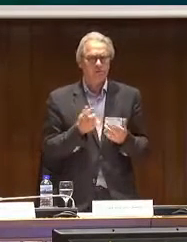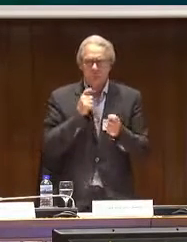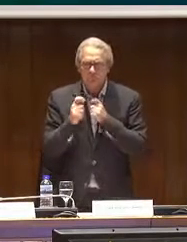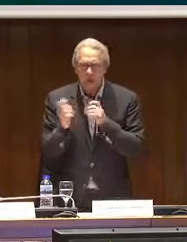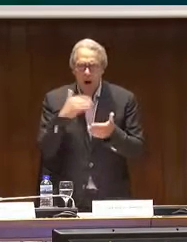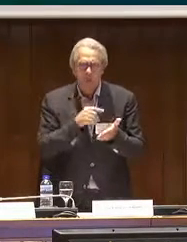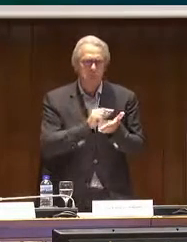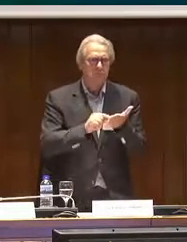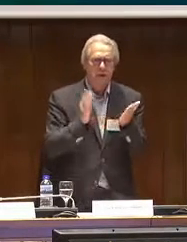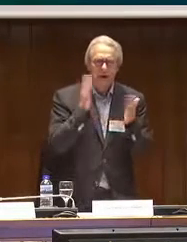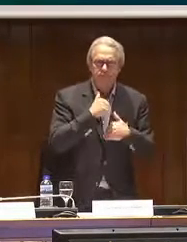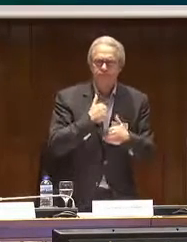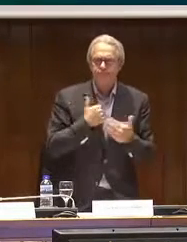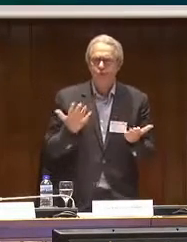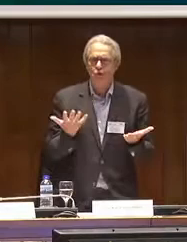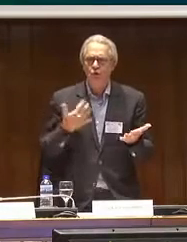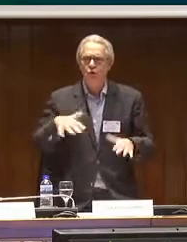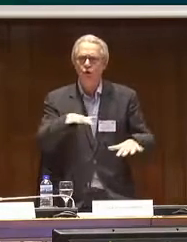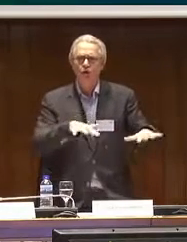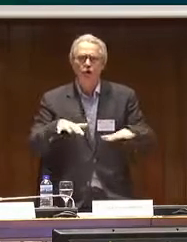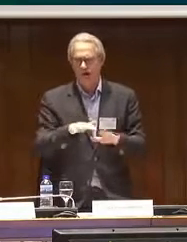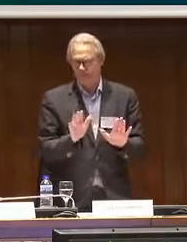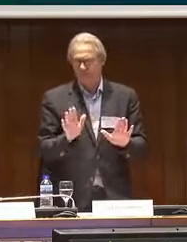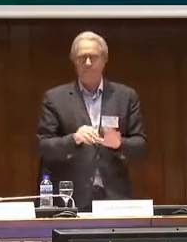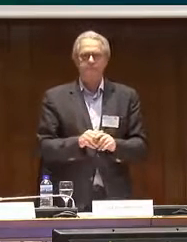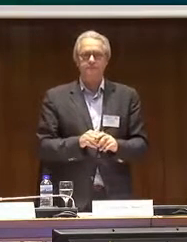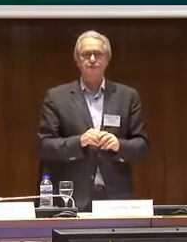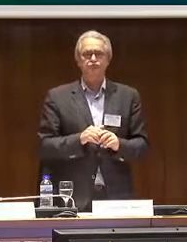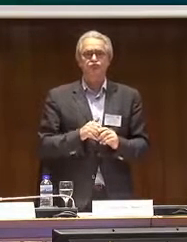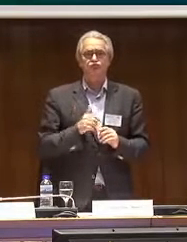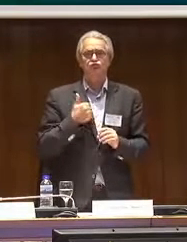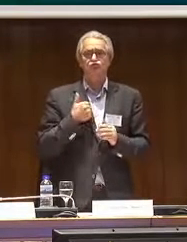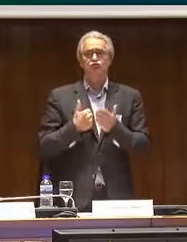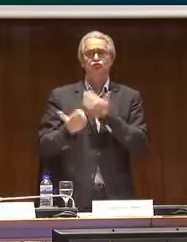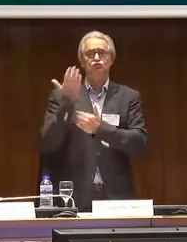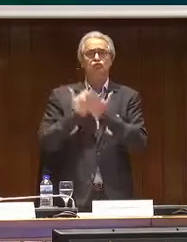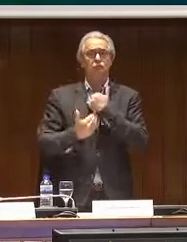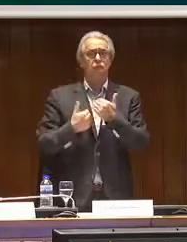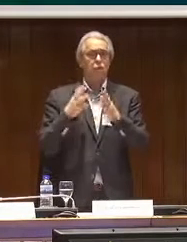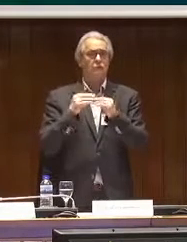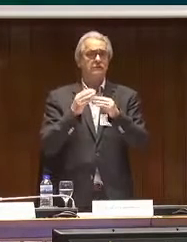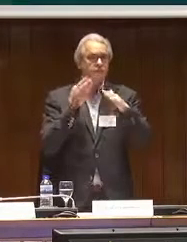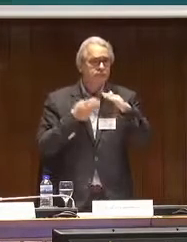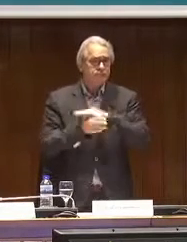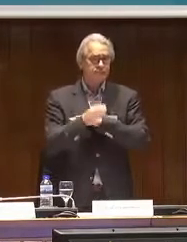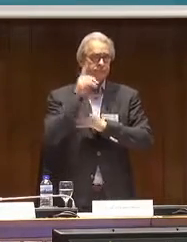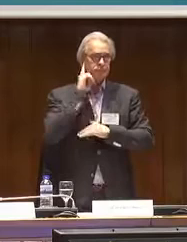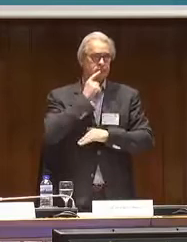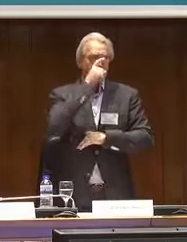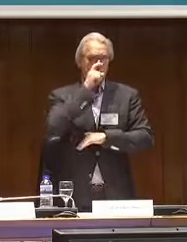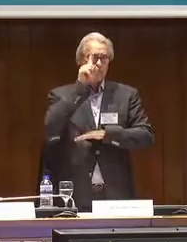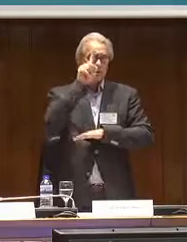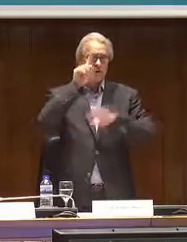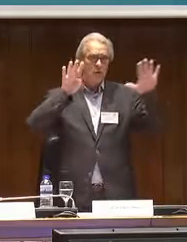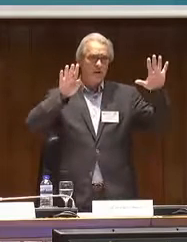persona sorda, soy periodista. ¿Dónde puedo centrar mi labor? Bueno, cuando yo